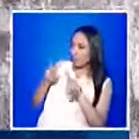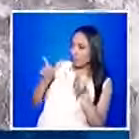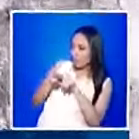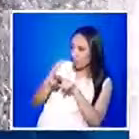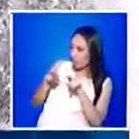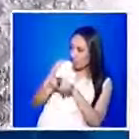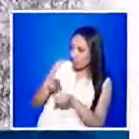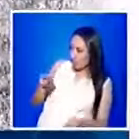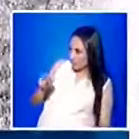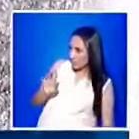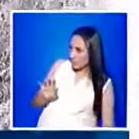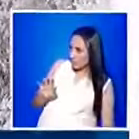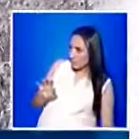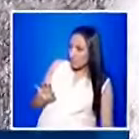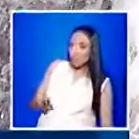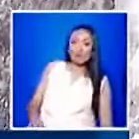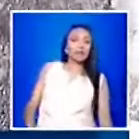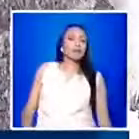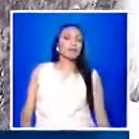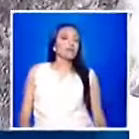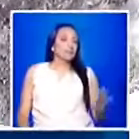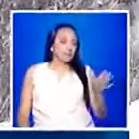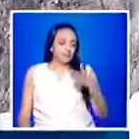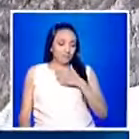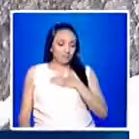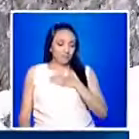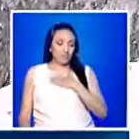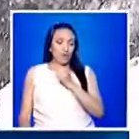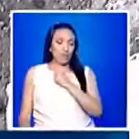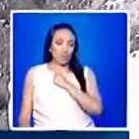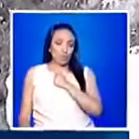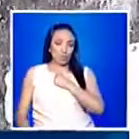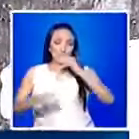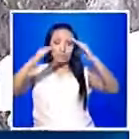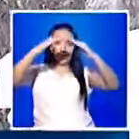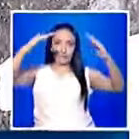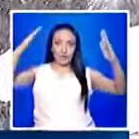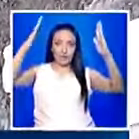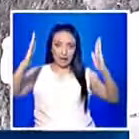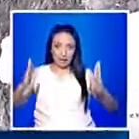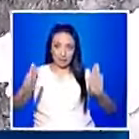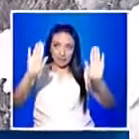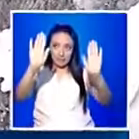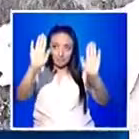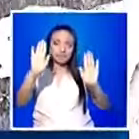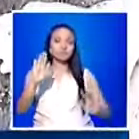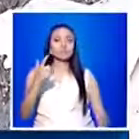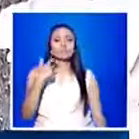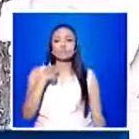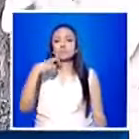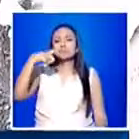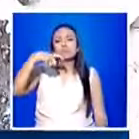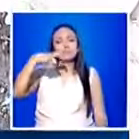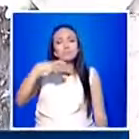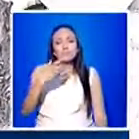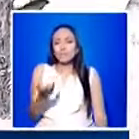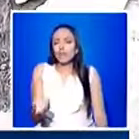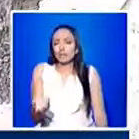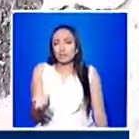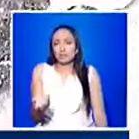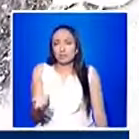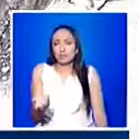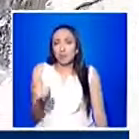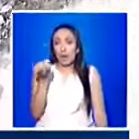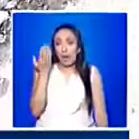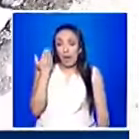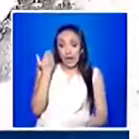misma que... red, sí, el que va, como soy yo, dueño y propietario de esta casa, necesito que, vea, antes